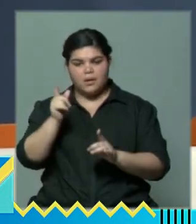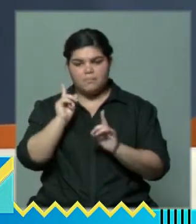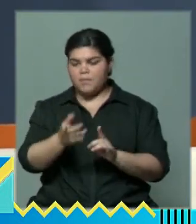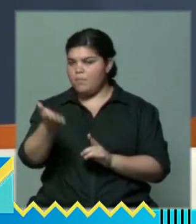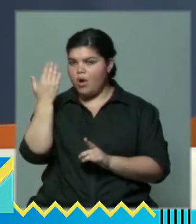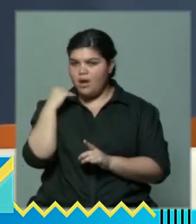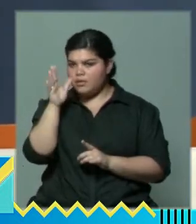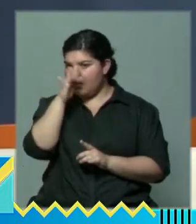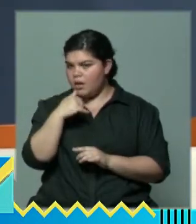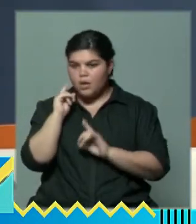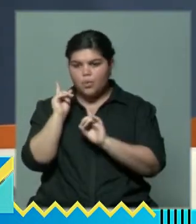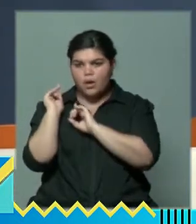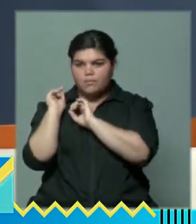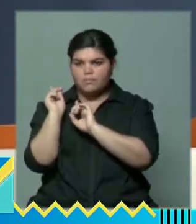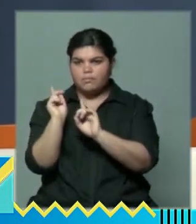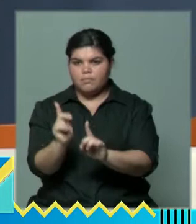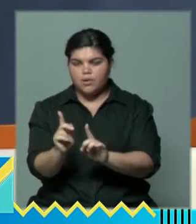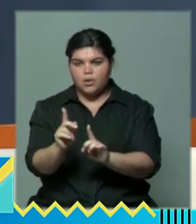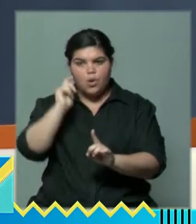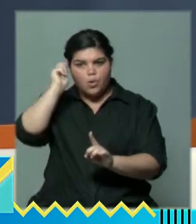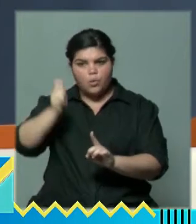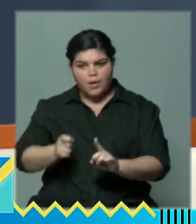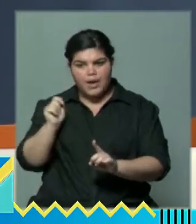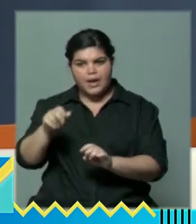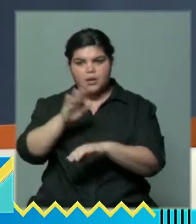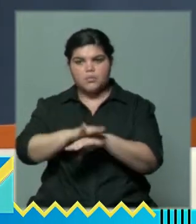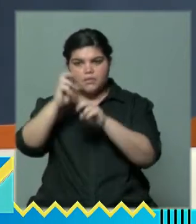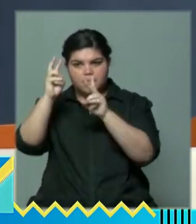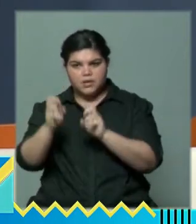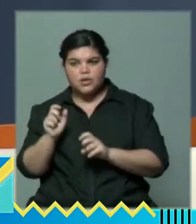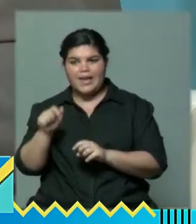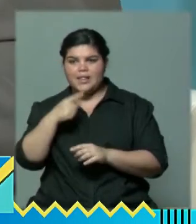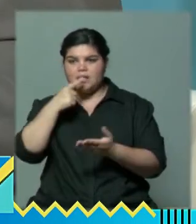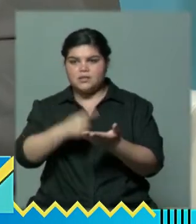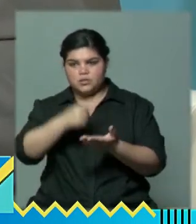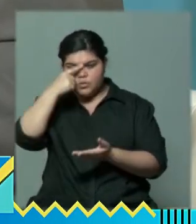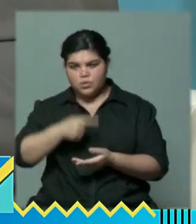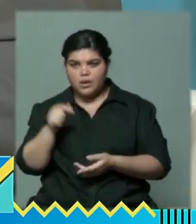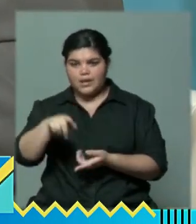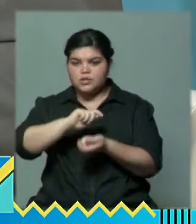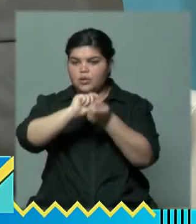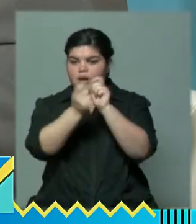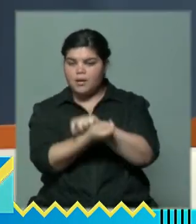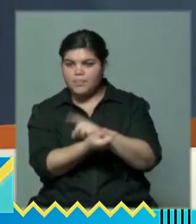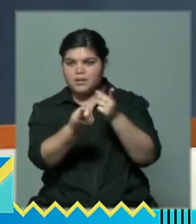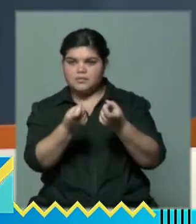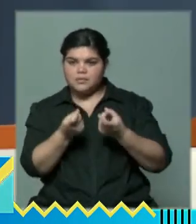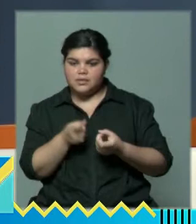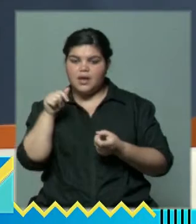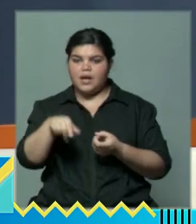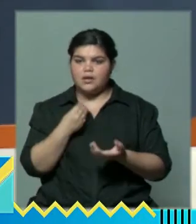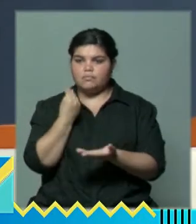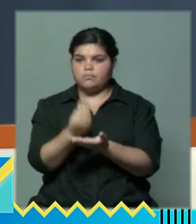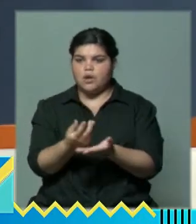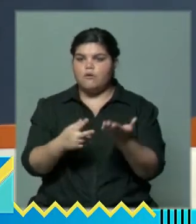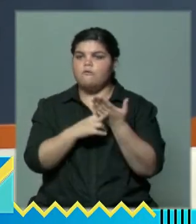lo cual el mismo juez hace la investigación y después el que juzga, digamos. Eso es una de las cuestiones que hay que modificarlo. Hay que modificar el esquema, donde tiene que haber un fiscal,